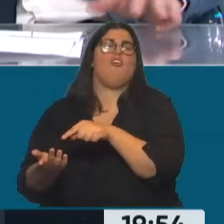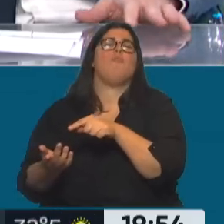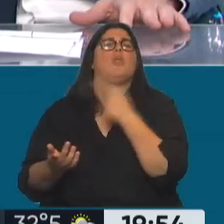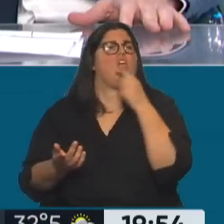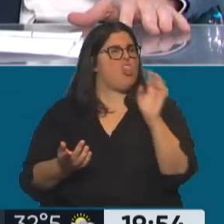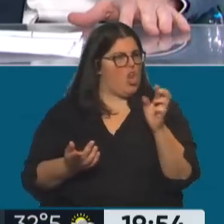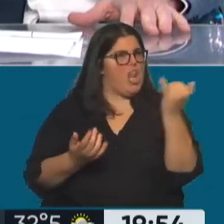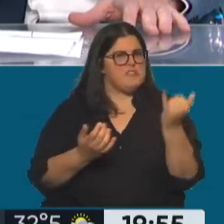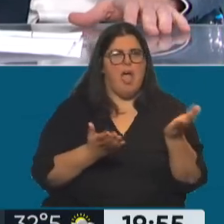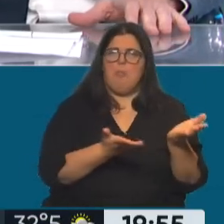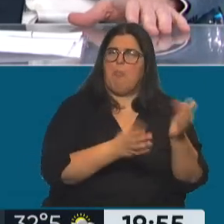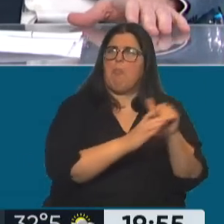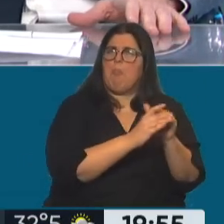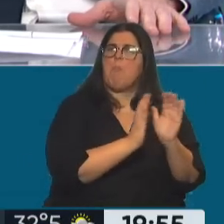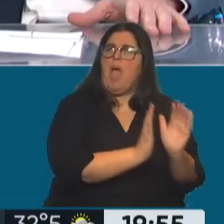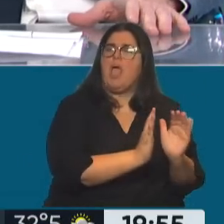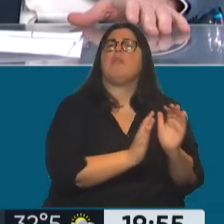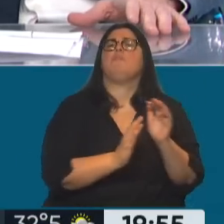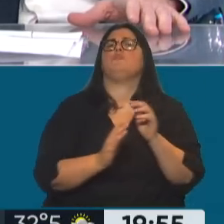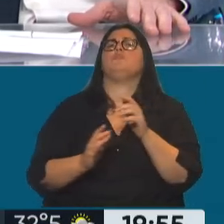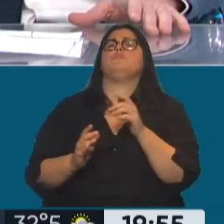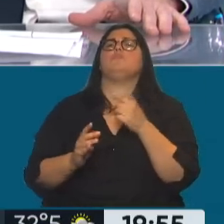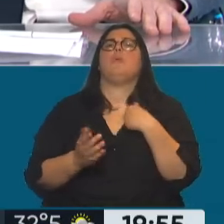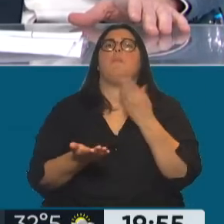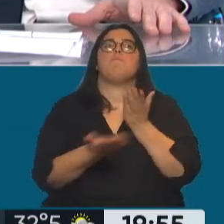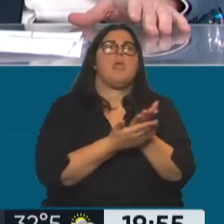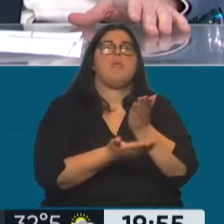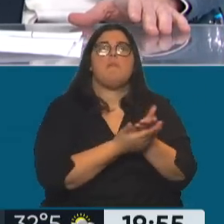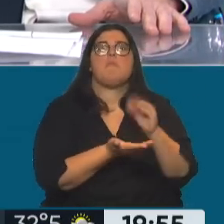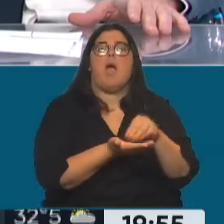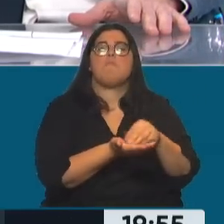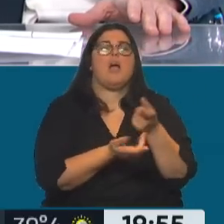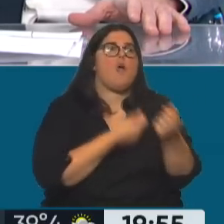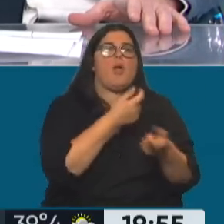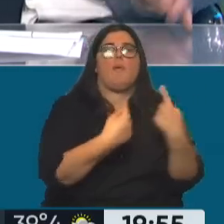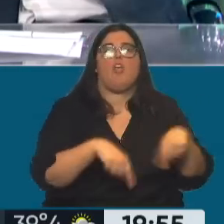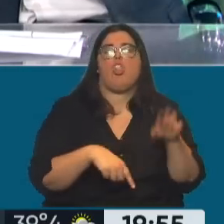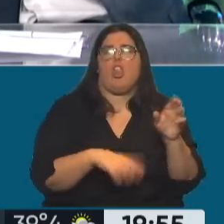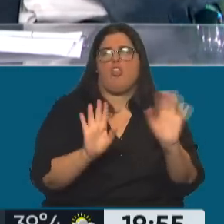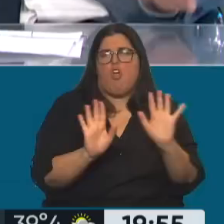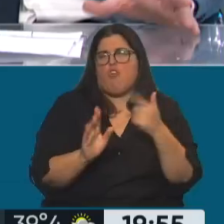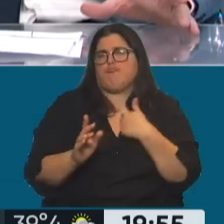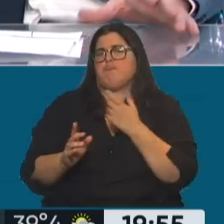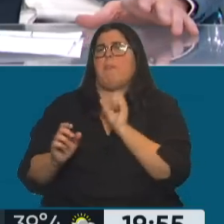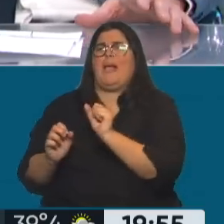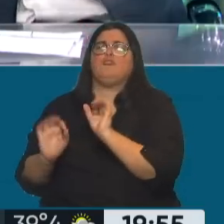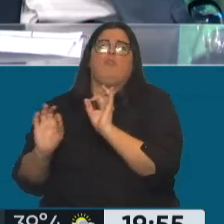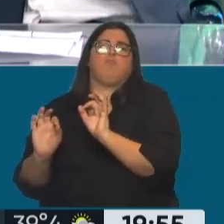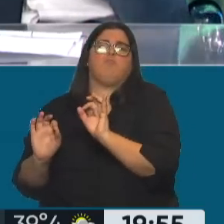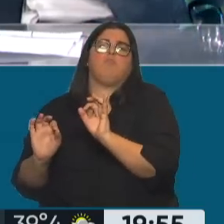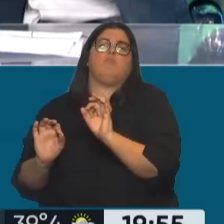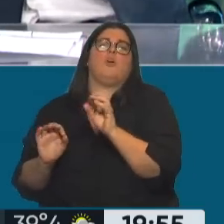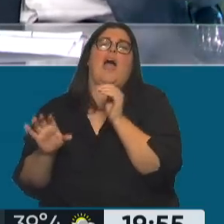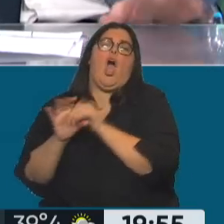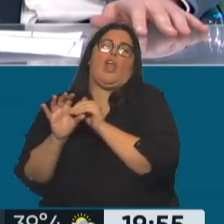están. Entonces vos mismo vas a dejar de ir a demandar dólares para dolarizar tu ahorrito, porque